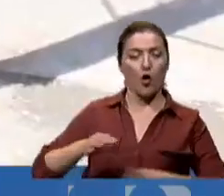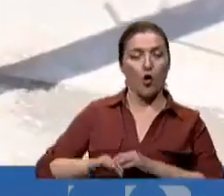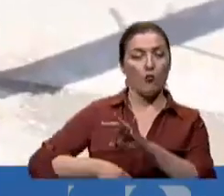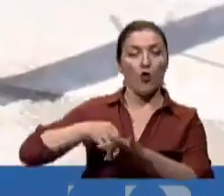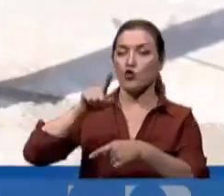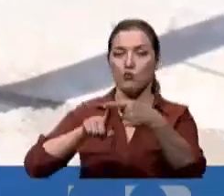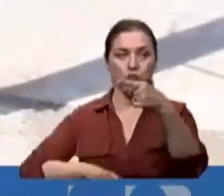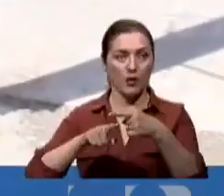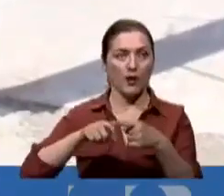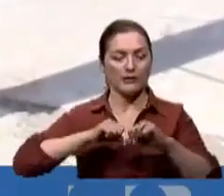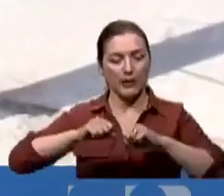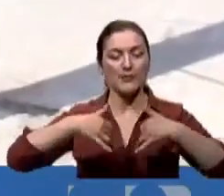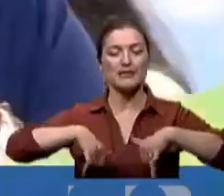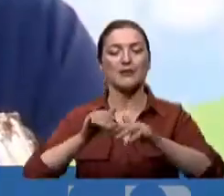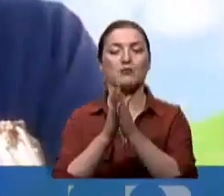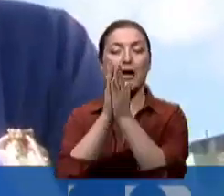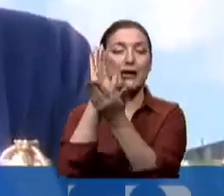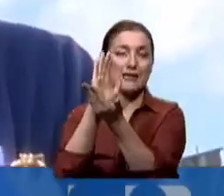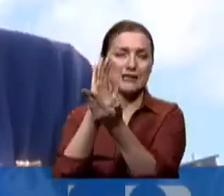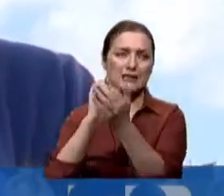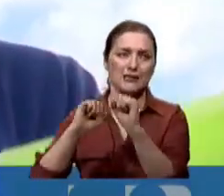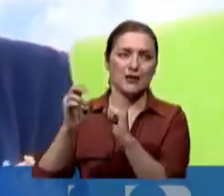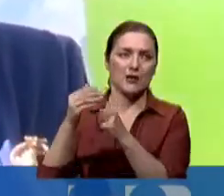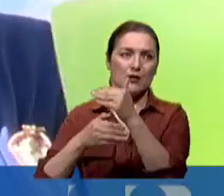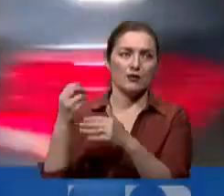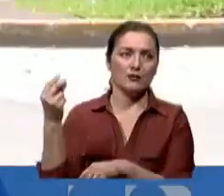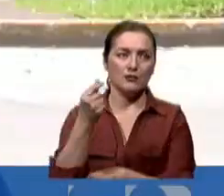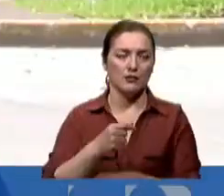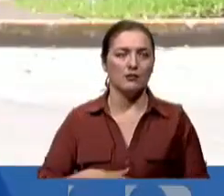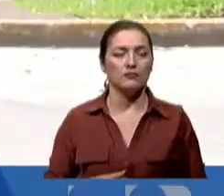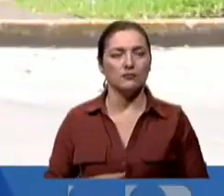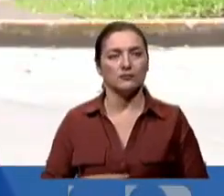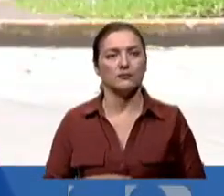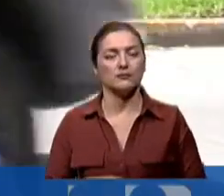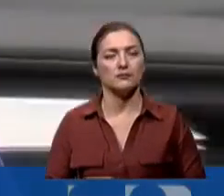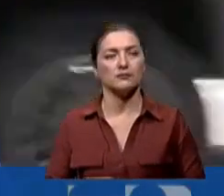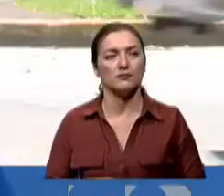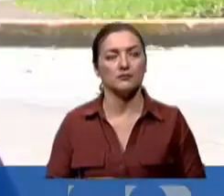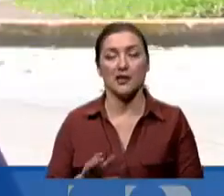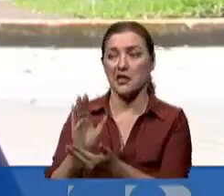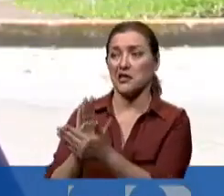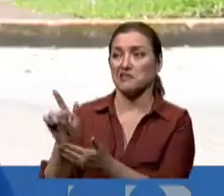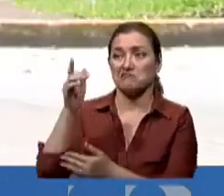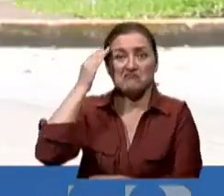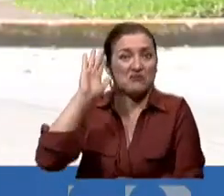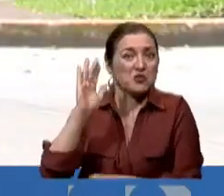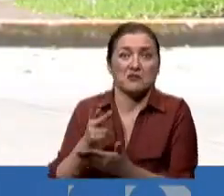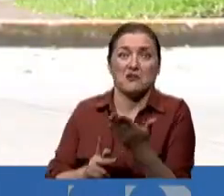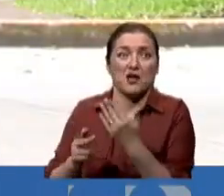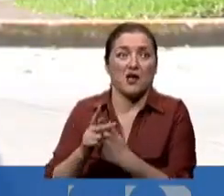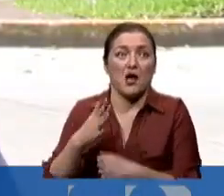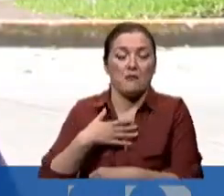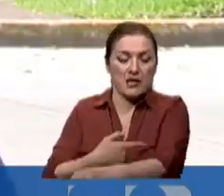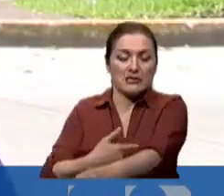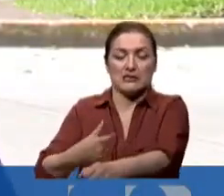trámites. Por ello solicita a esta casa de salud que agilite los procesos. No sé qué pasa, me hicieron un examen